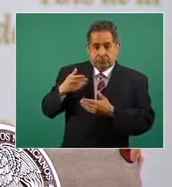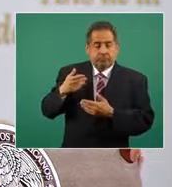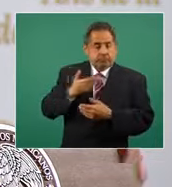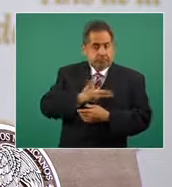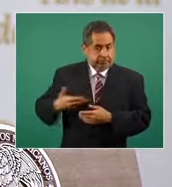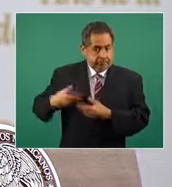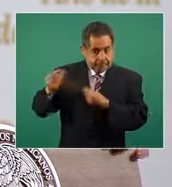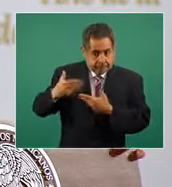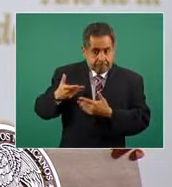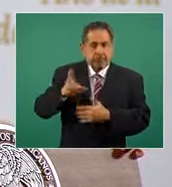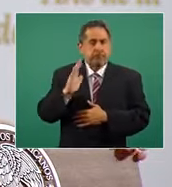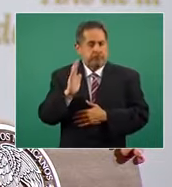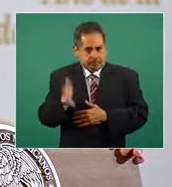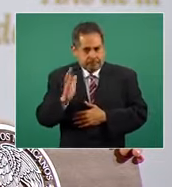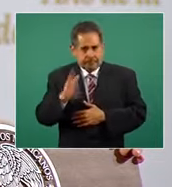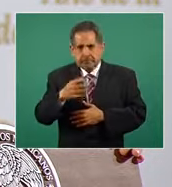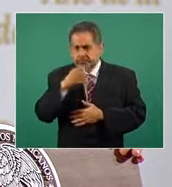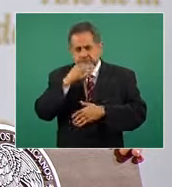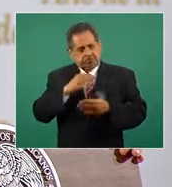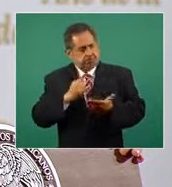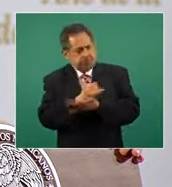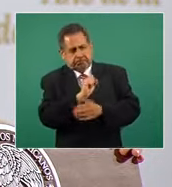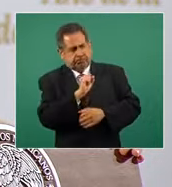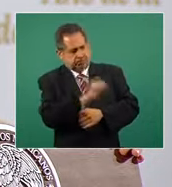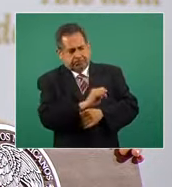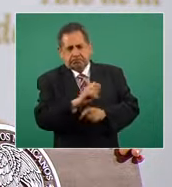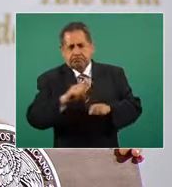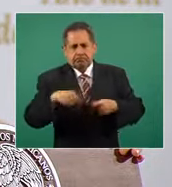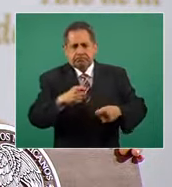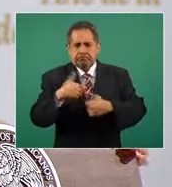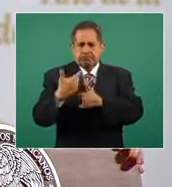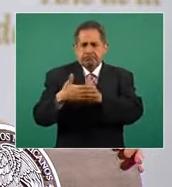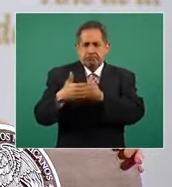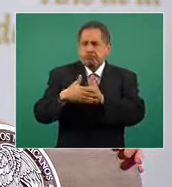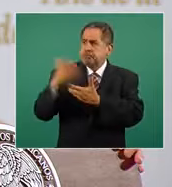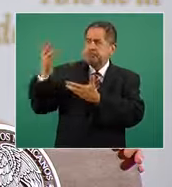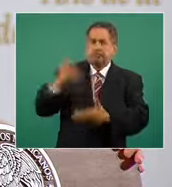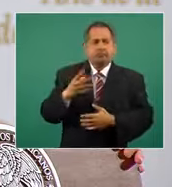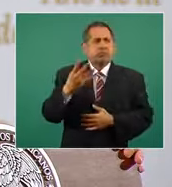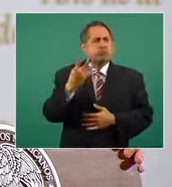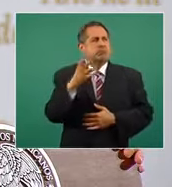llegarán las vacunas próximamente,